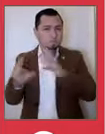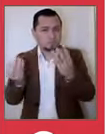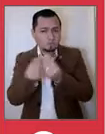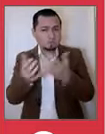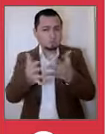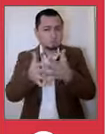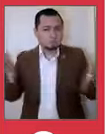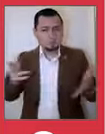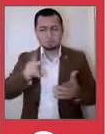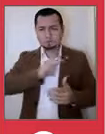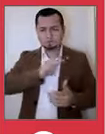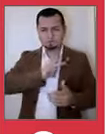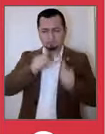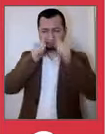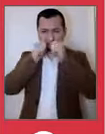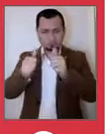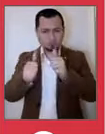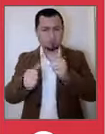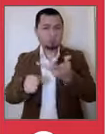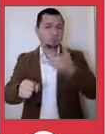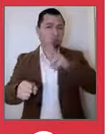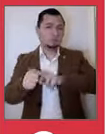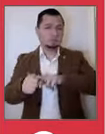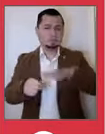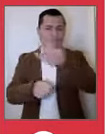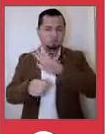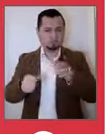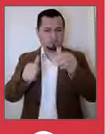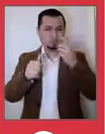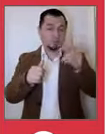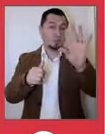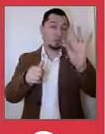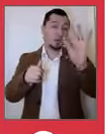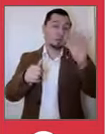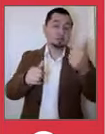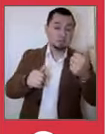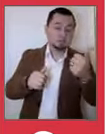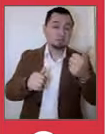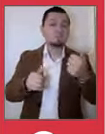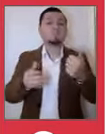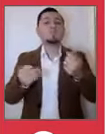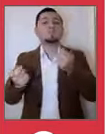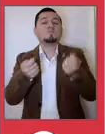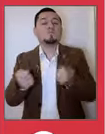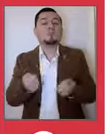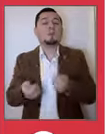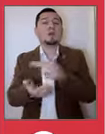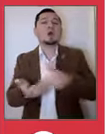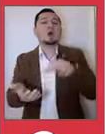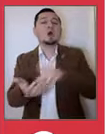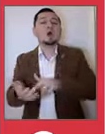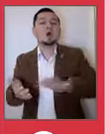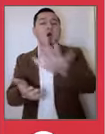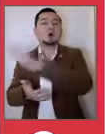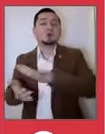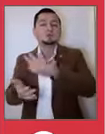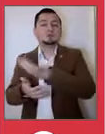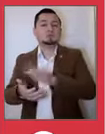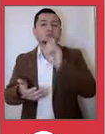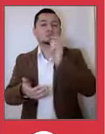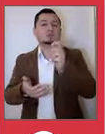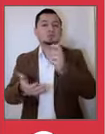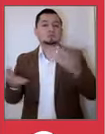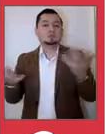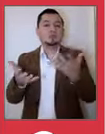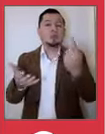número de pacientes seguido del hospital general regional 46 y el hospital general regional es el